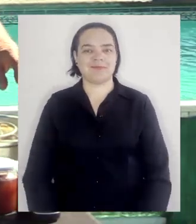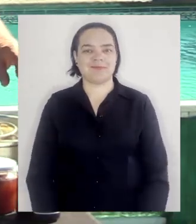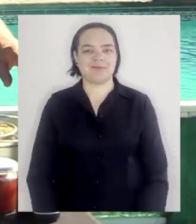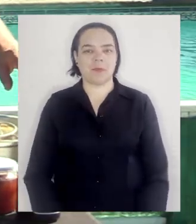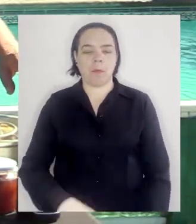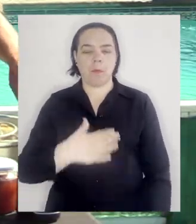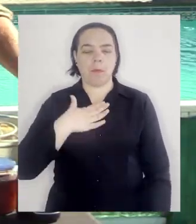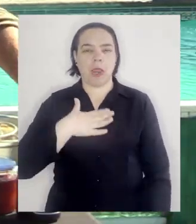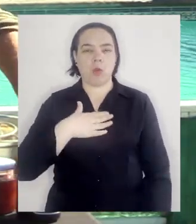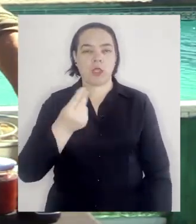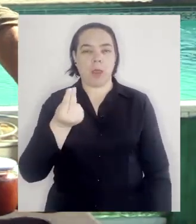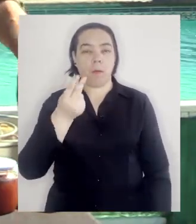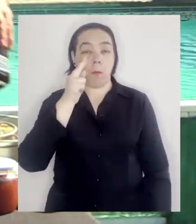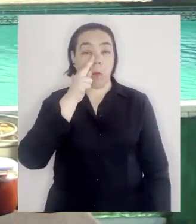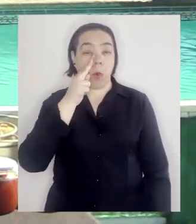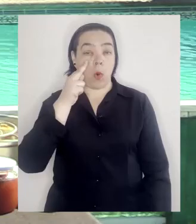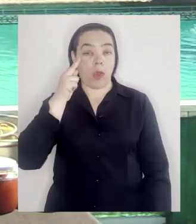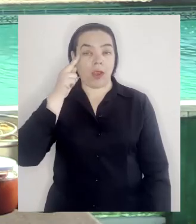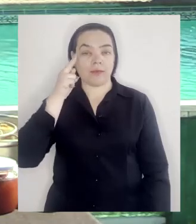me gusta la mora.